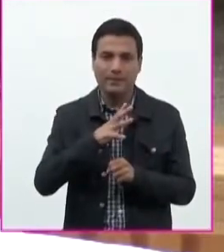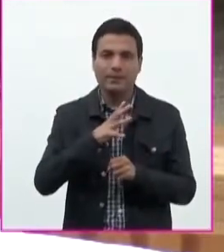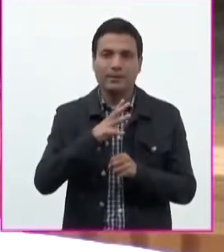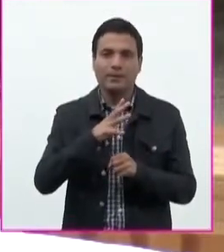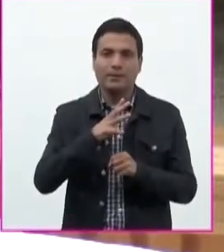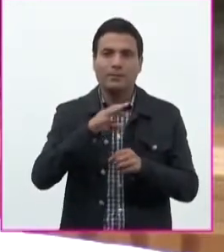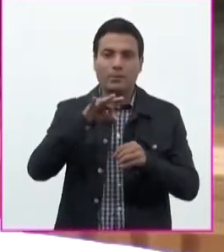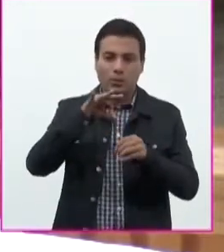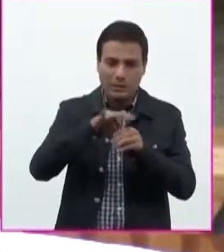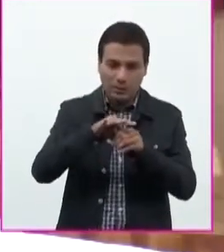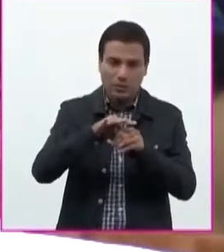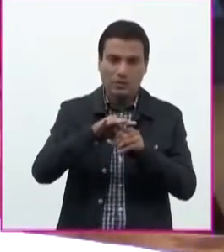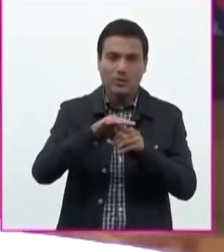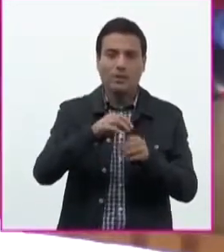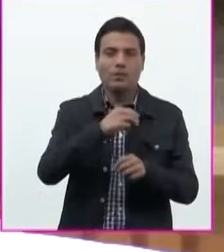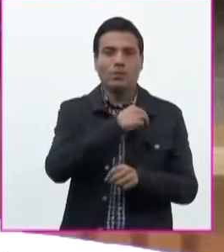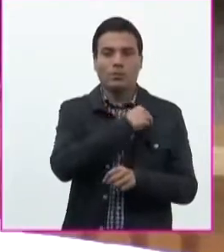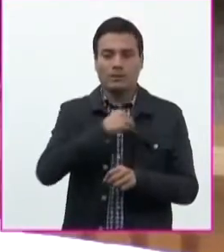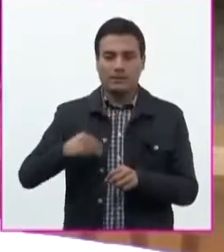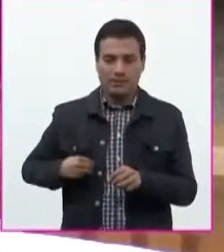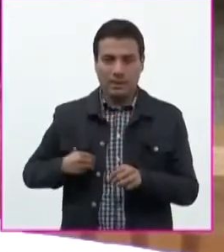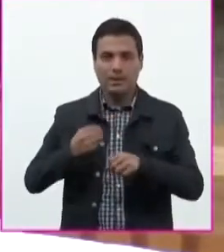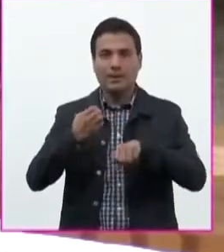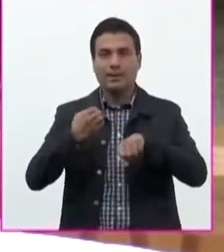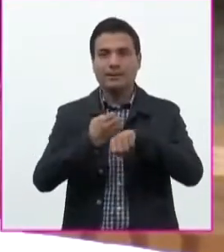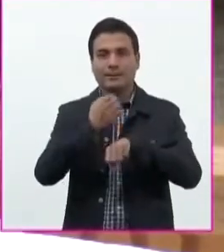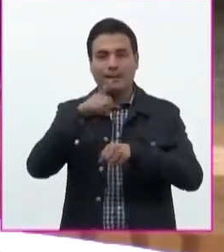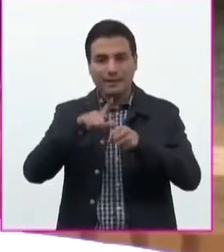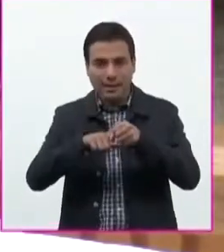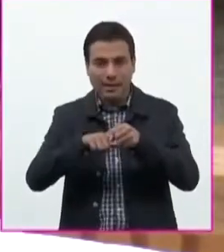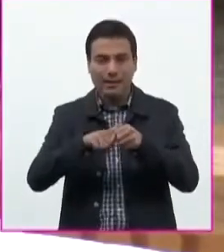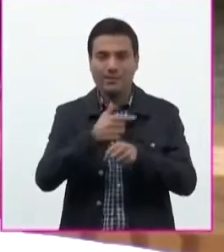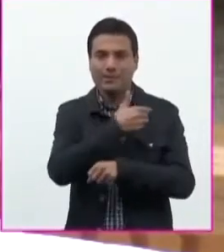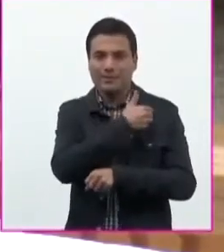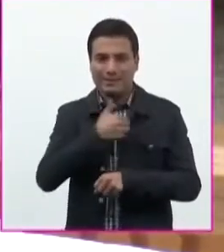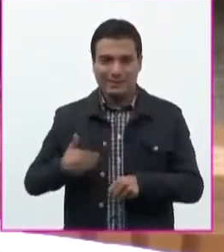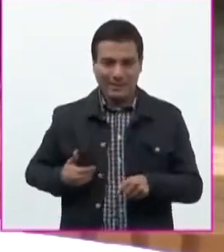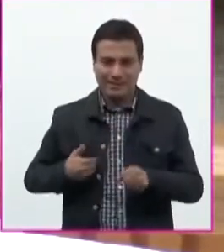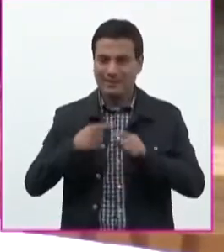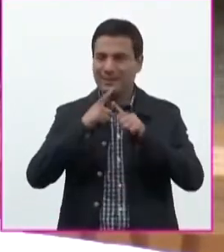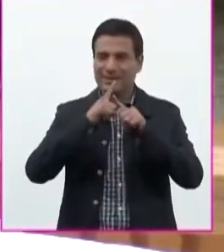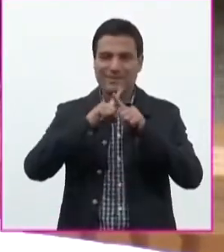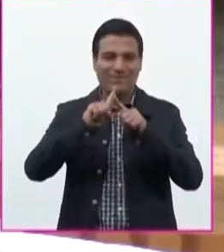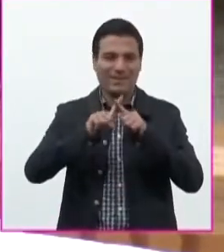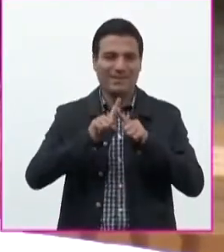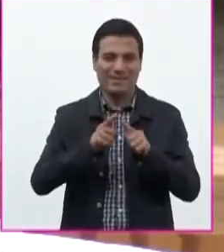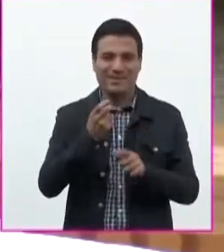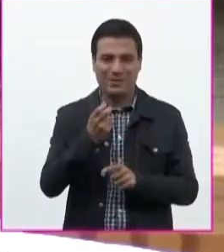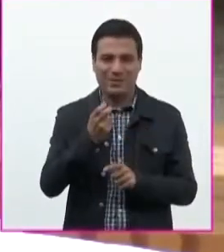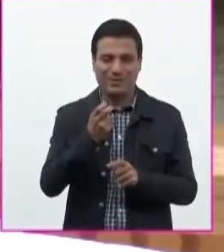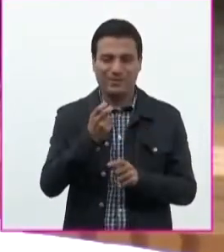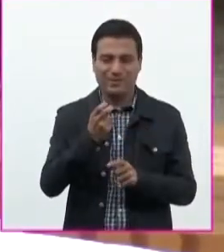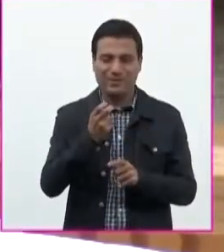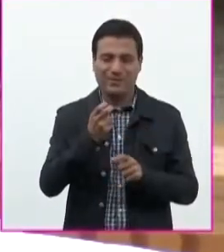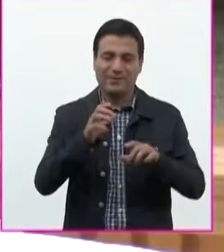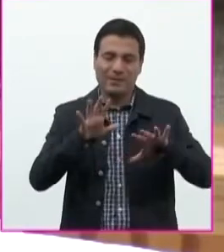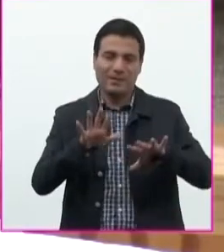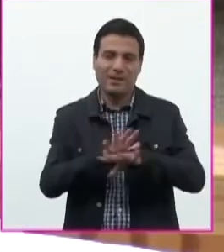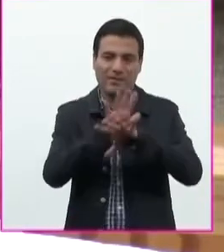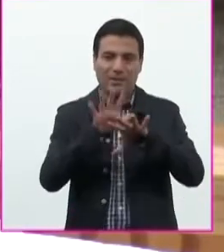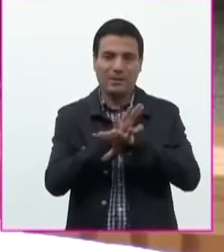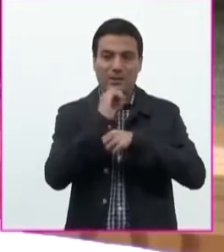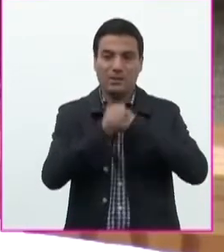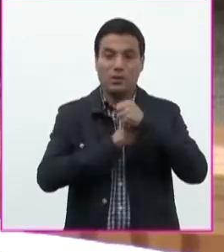proyectos que anualmente ejecuta el el ine y el presupuesto del 2020